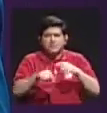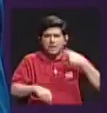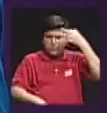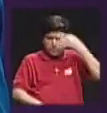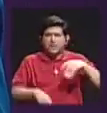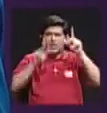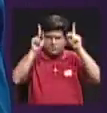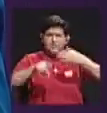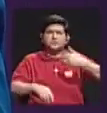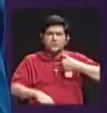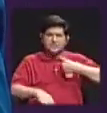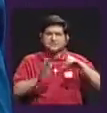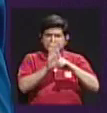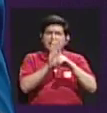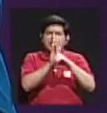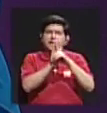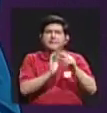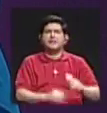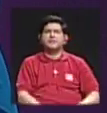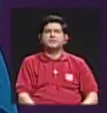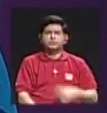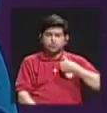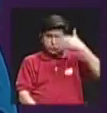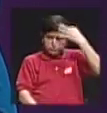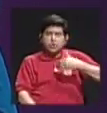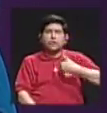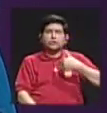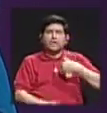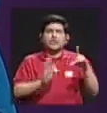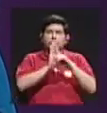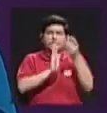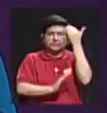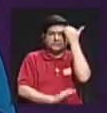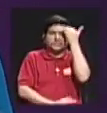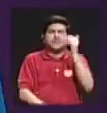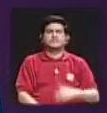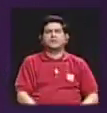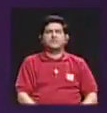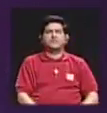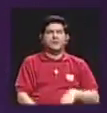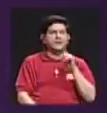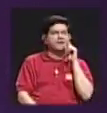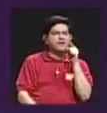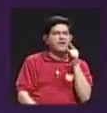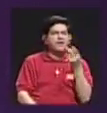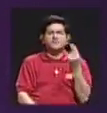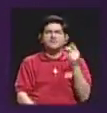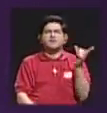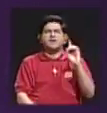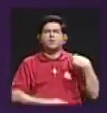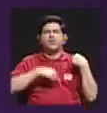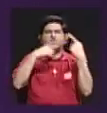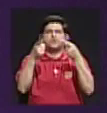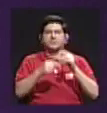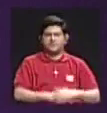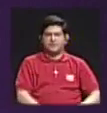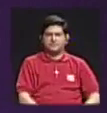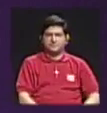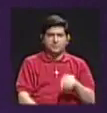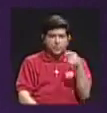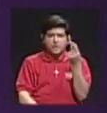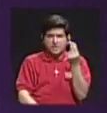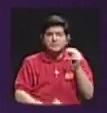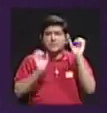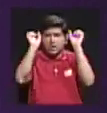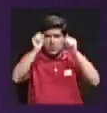que la gente debería tener derecho, yo creo que tengo derecho a saber a dónde se va todo ese dinero, porque ese